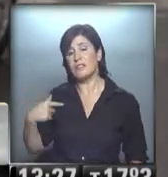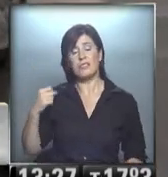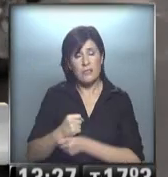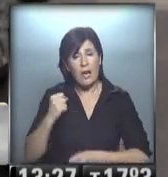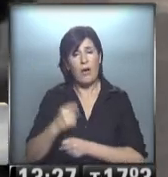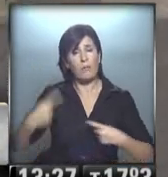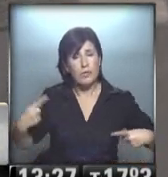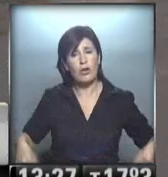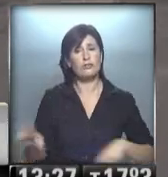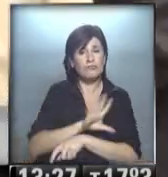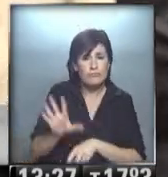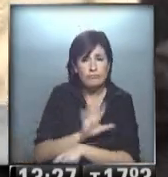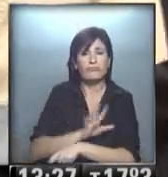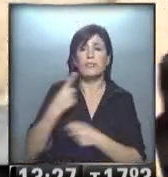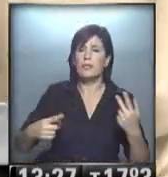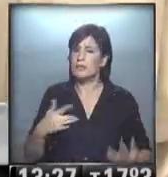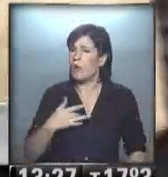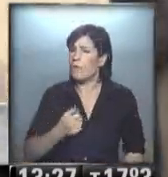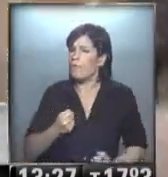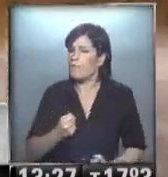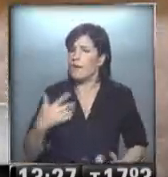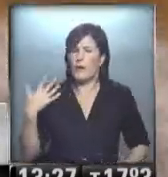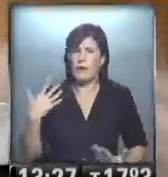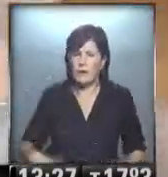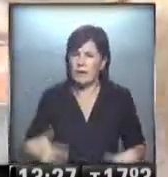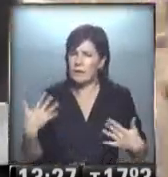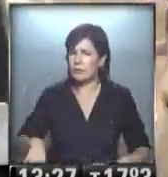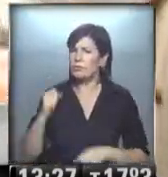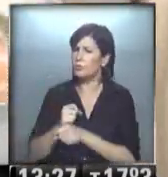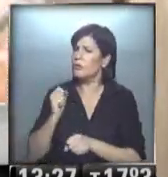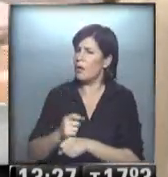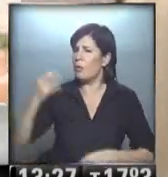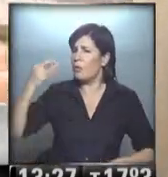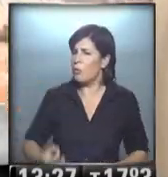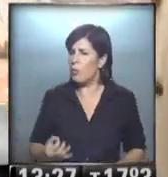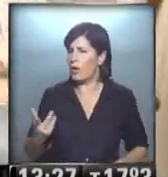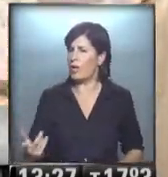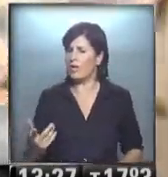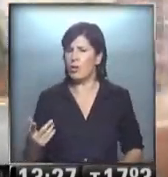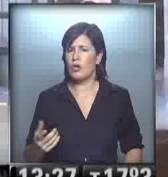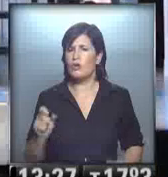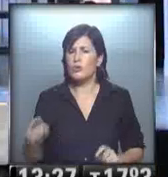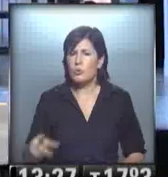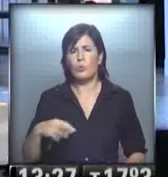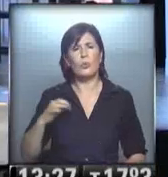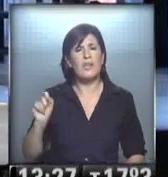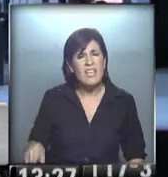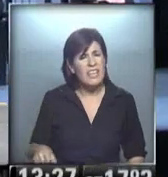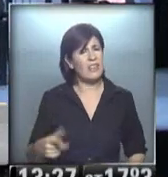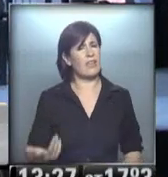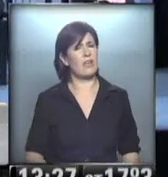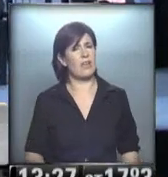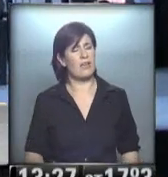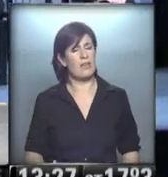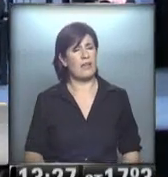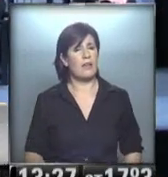las muchas historias que llevó a los escenarios. Intensa, muy intensa, Norma, vital, versátil, fue distinguida en